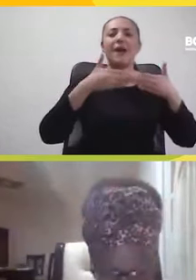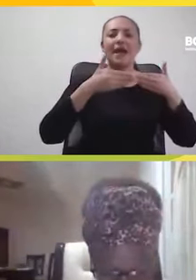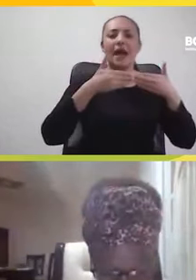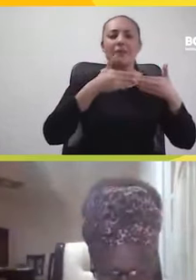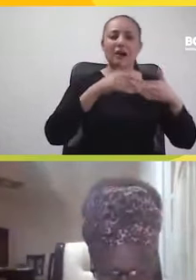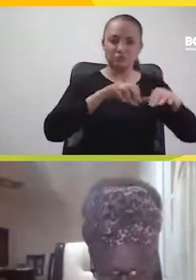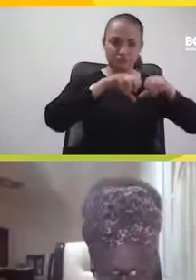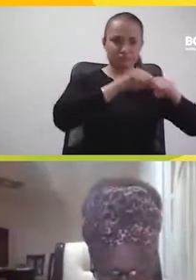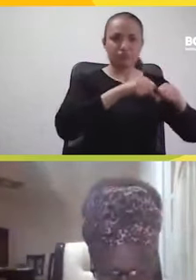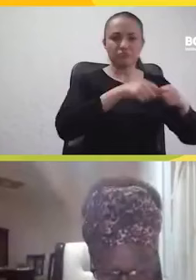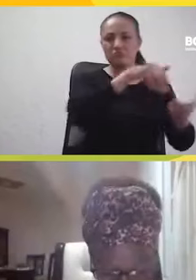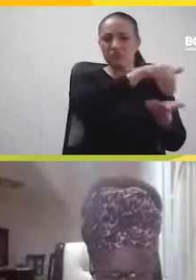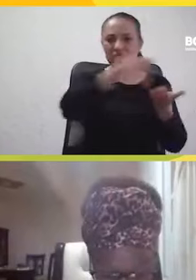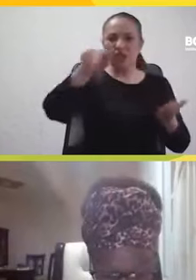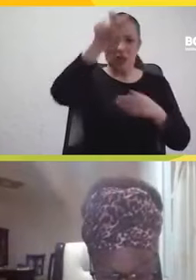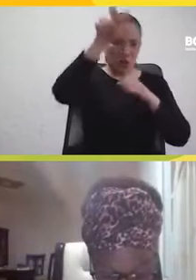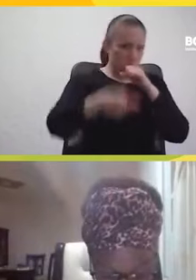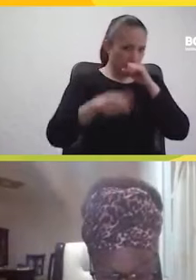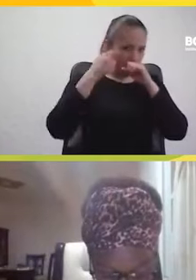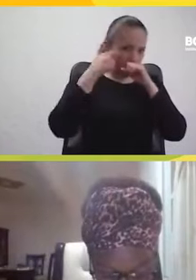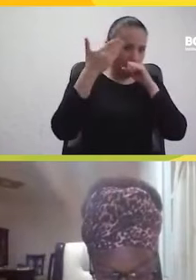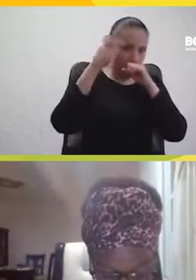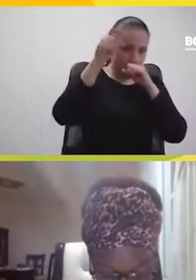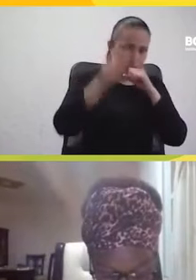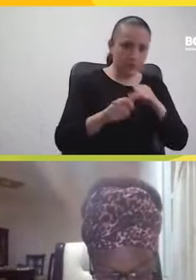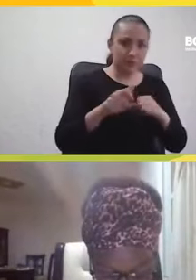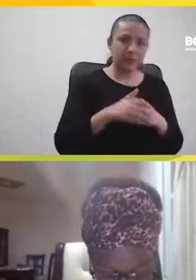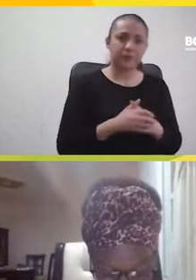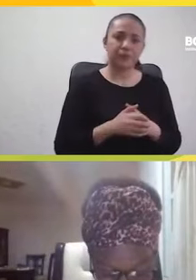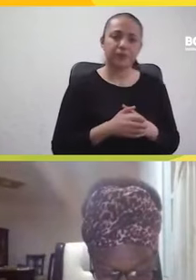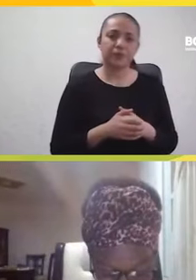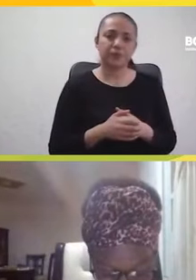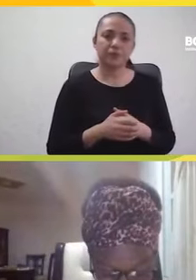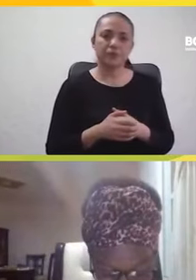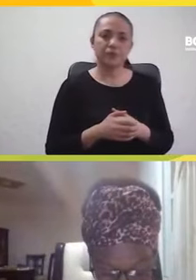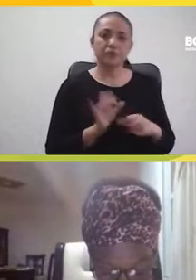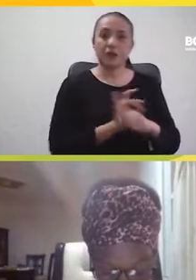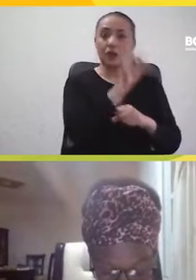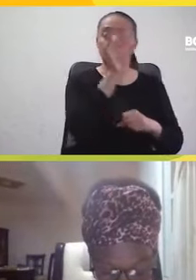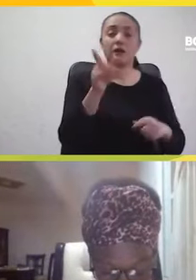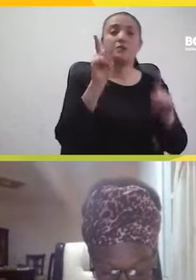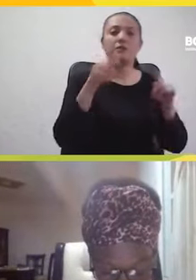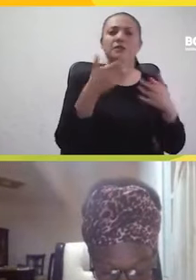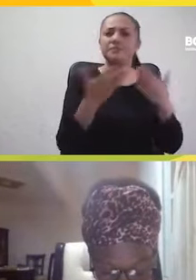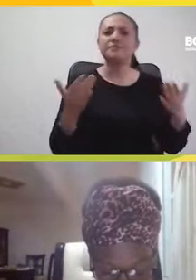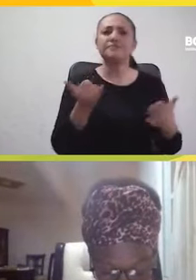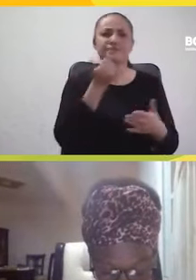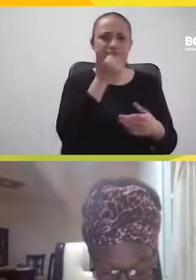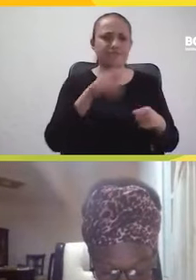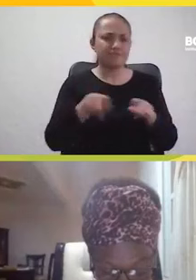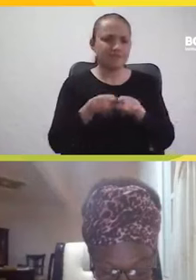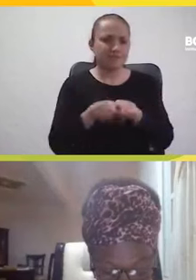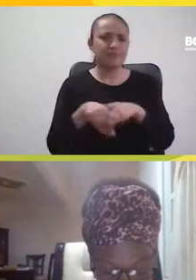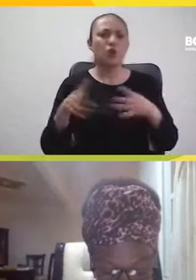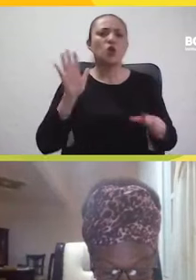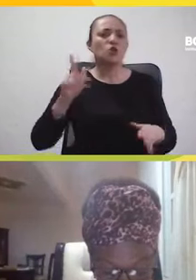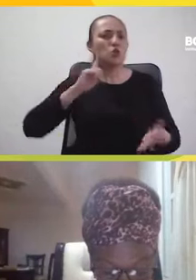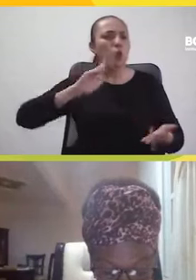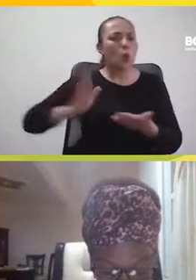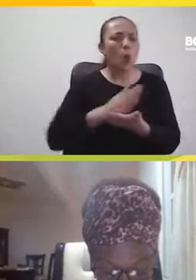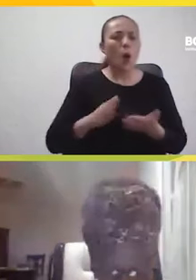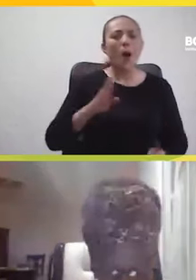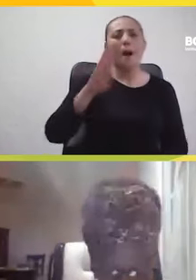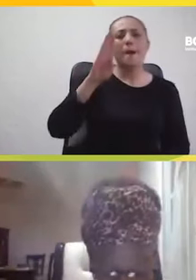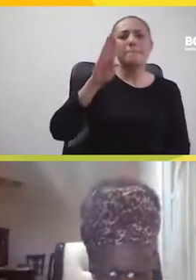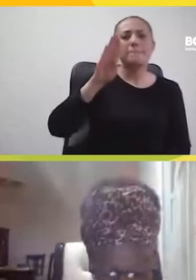Peppermint Frazier. Pero recuerden que también Palenque ha parido muchos ritmos, como el bullerengue, la